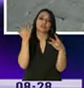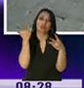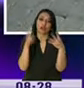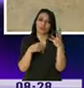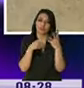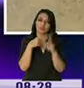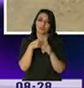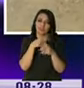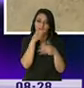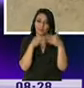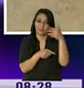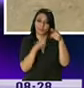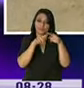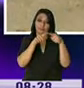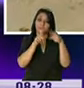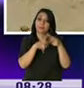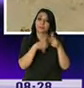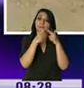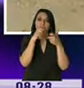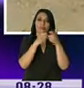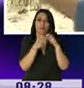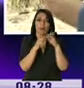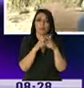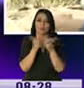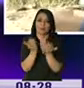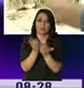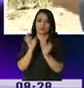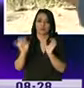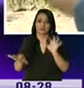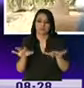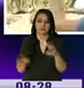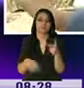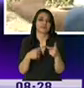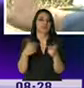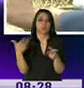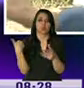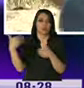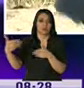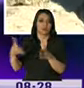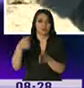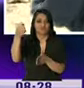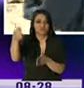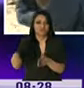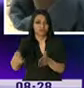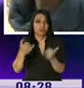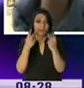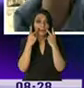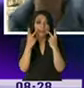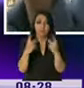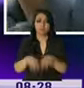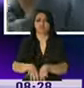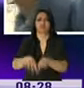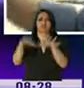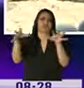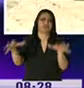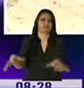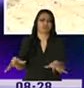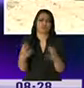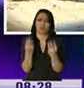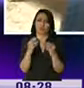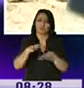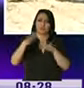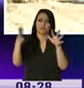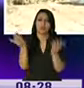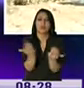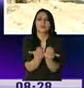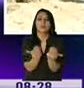tiene el barrio. La problemática es esta, hay basura acumulada, como decía mi vecina, hoy se ve poquito, pero la verdad es que ahí hay una acumulación de basura